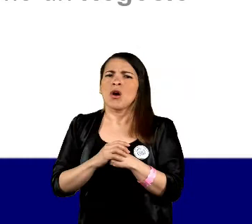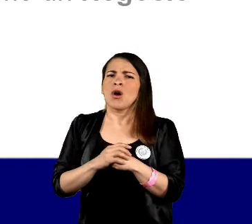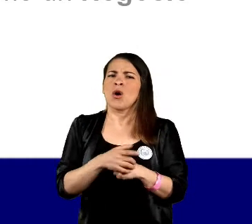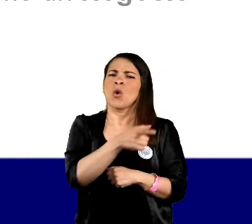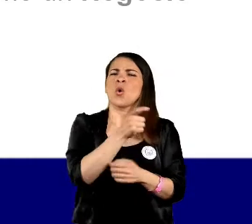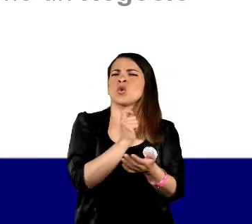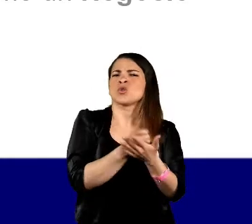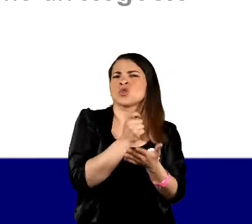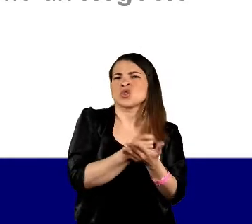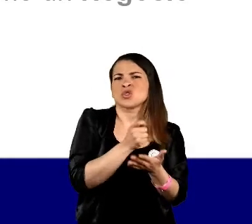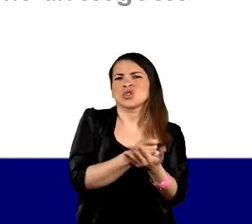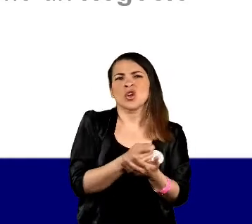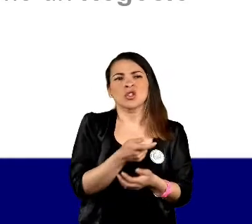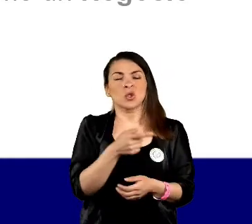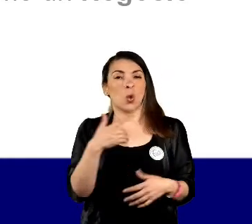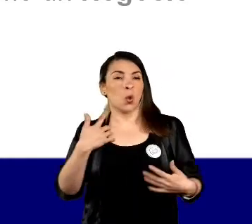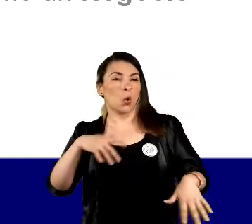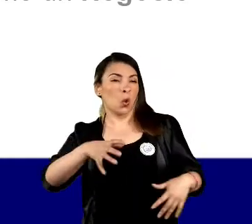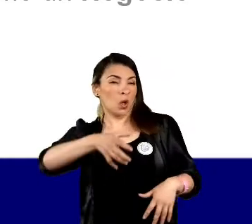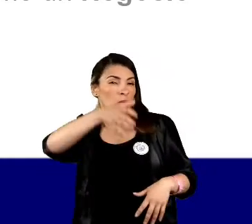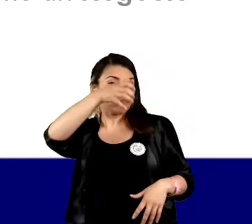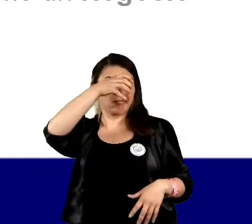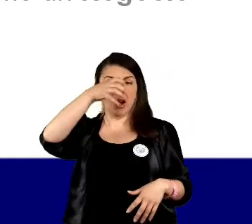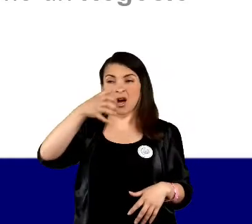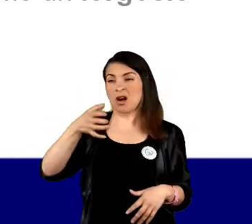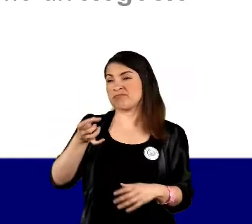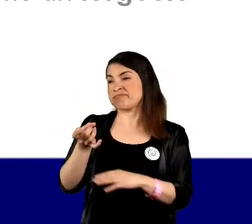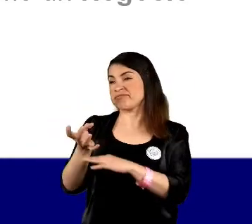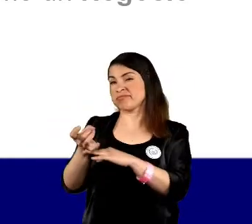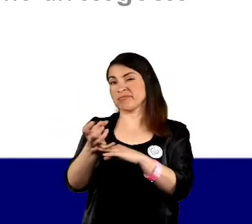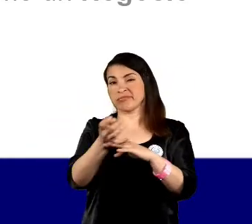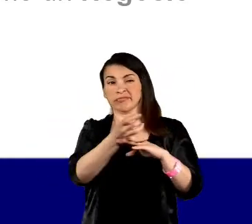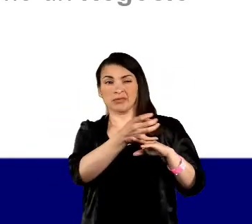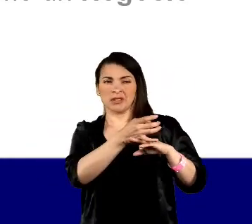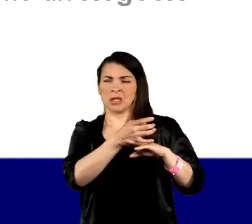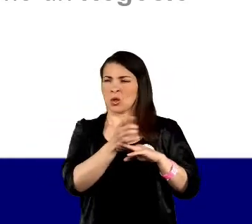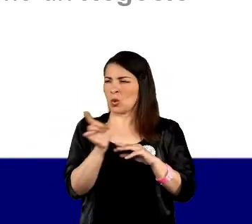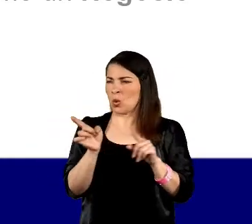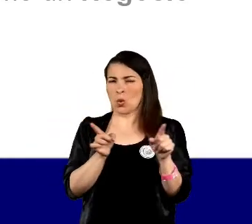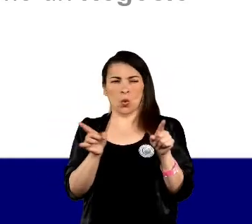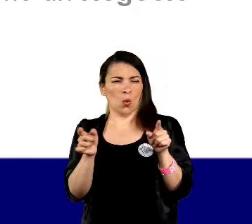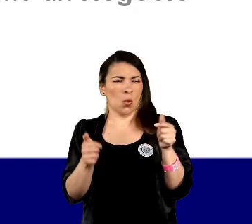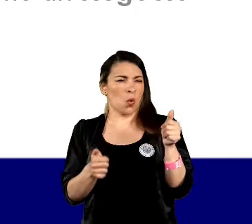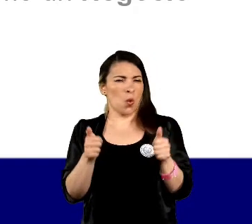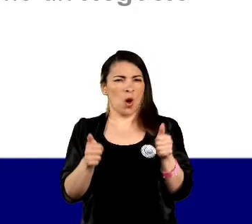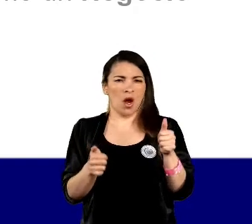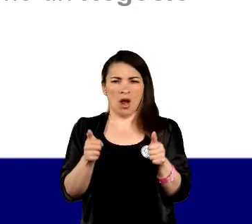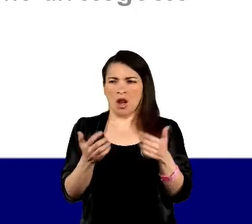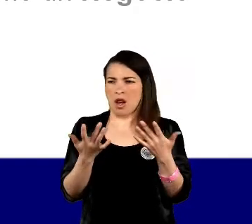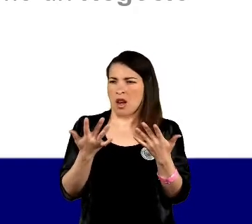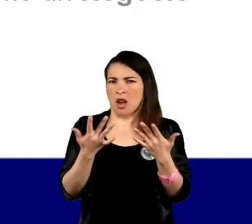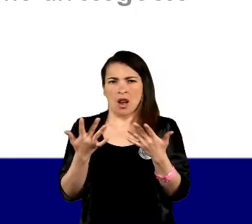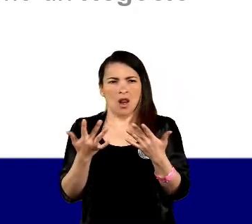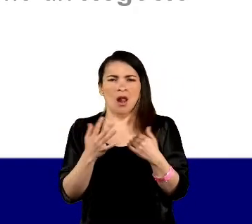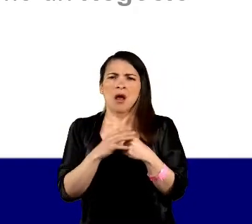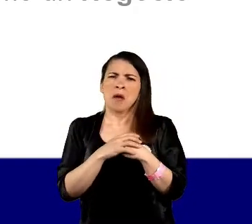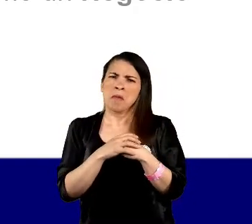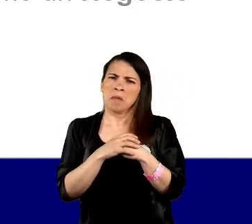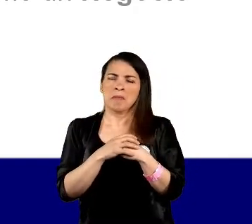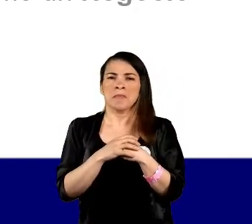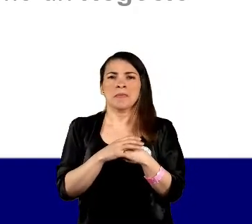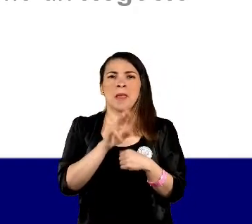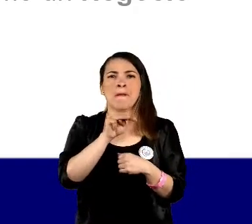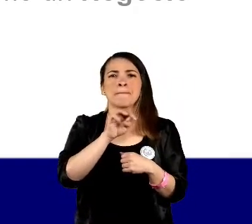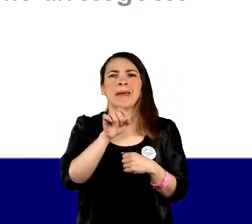y que sea un crack en lo que está haciendo un crack para Argentina como tener un Messi